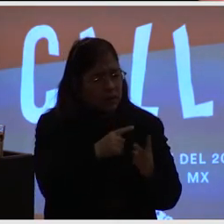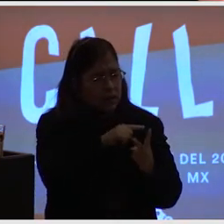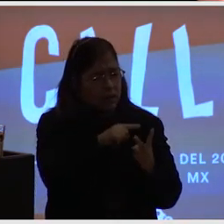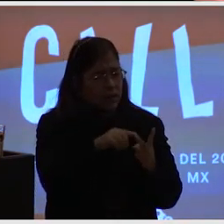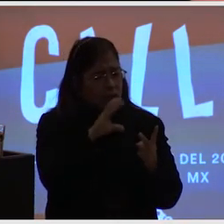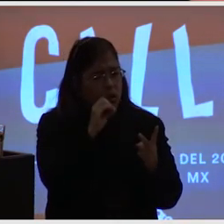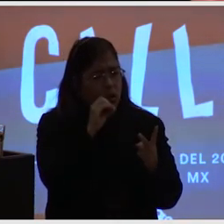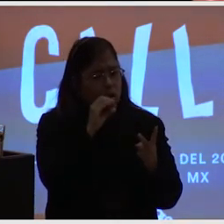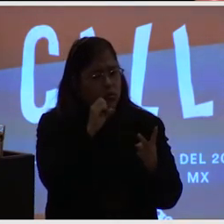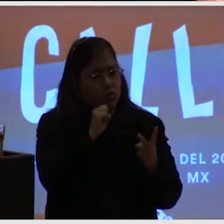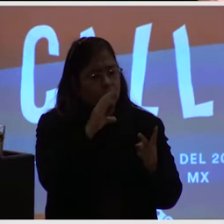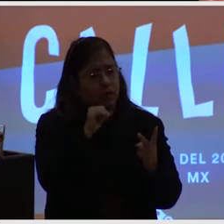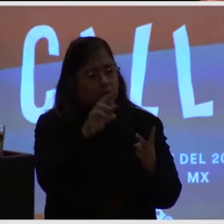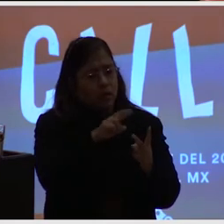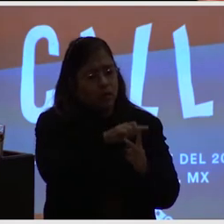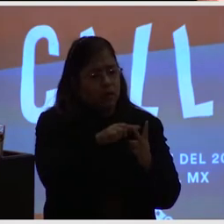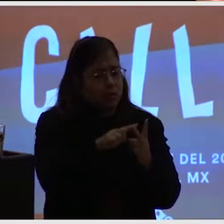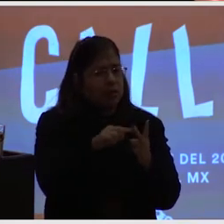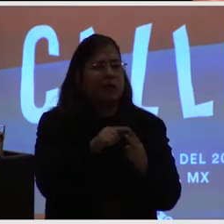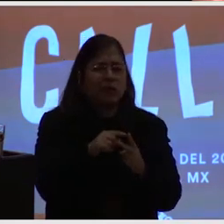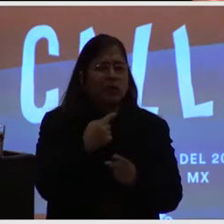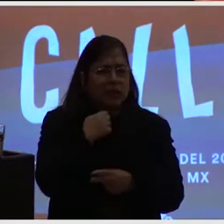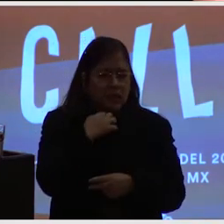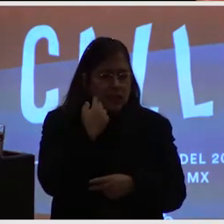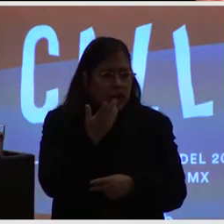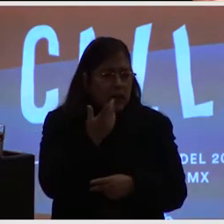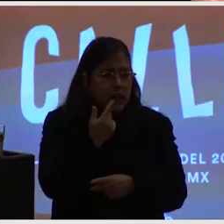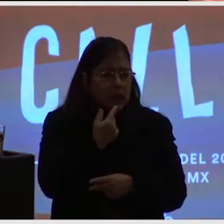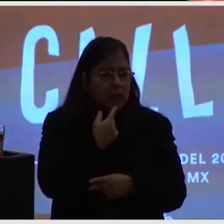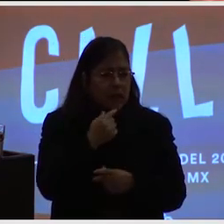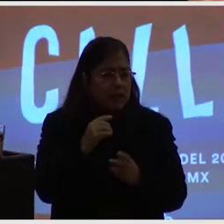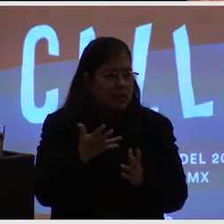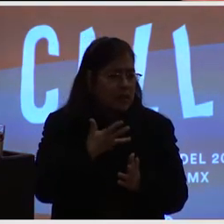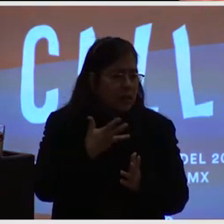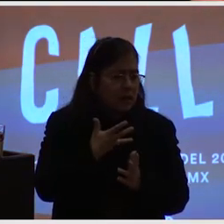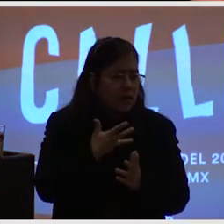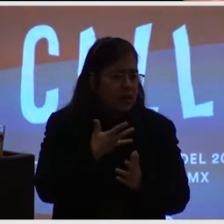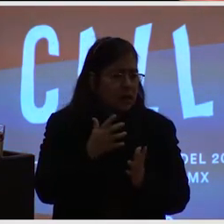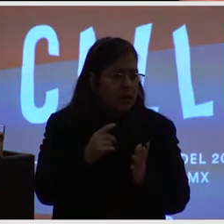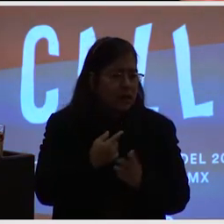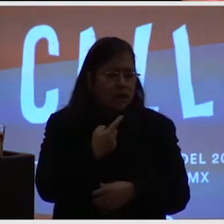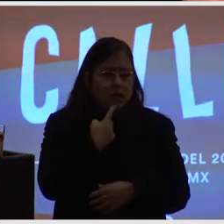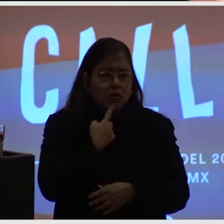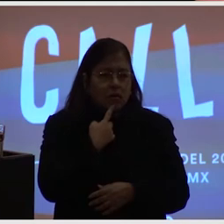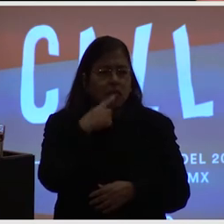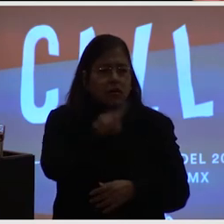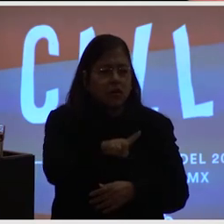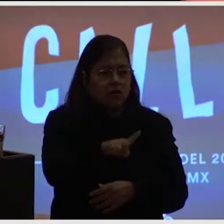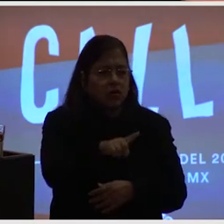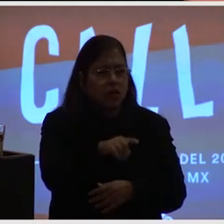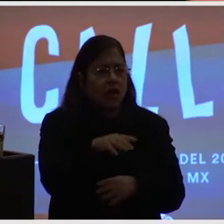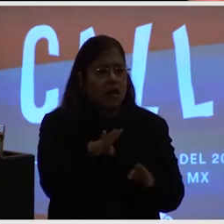decidieron crear una una protesta rodante para participar en el evento y la protesta era básicamente pues